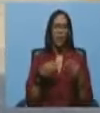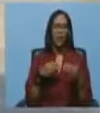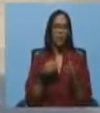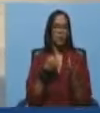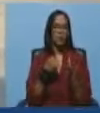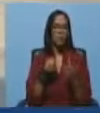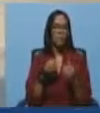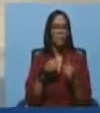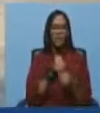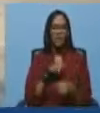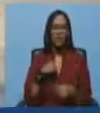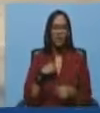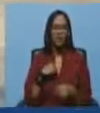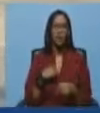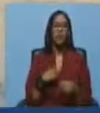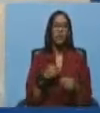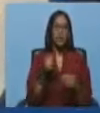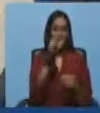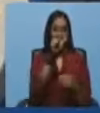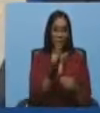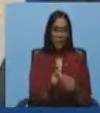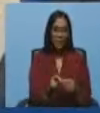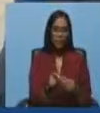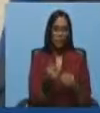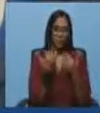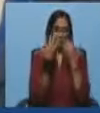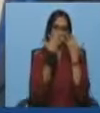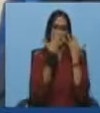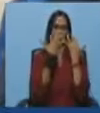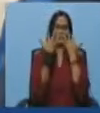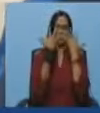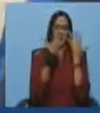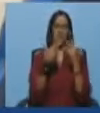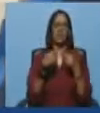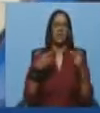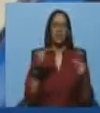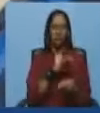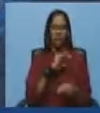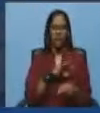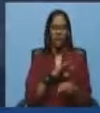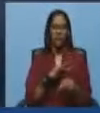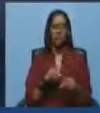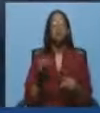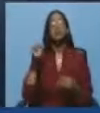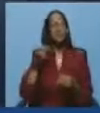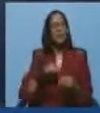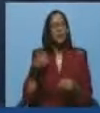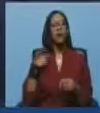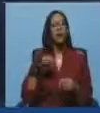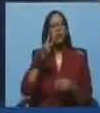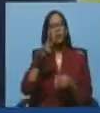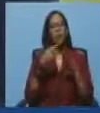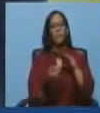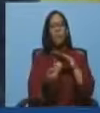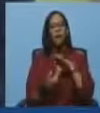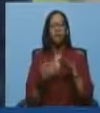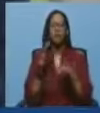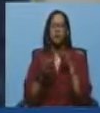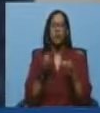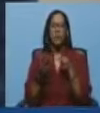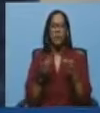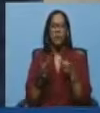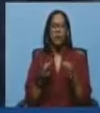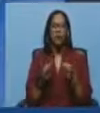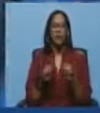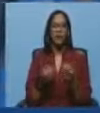privada, y al individuo a través de lo que llamamos entonces, conocemos como redes sociales. Sí, porque esto tiene dos aristas, ¿no? Yo lo explicaba precisamente en esa